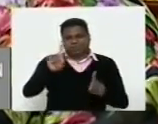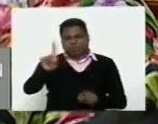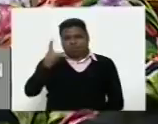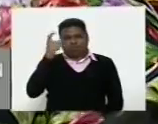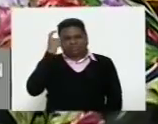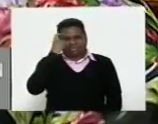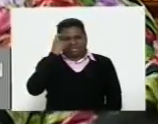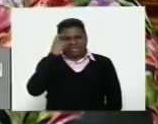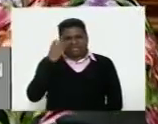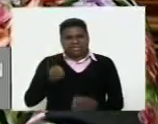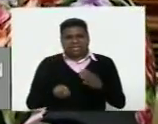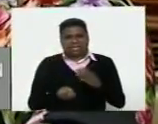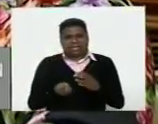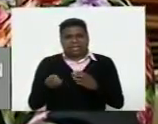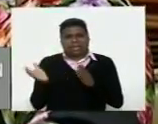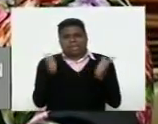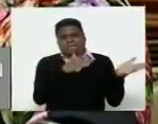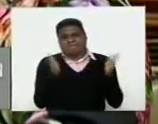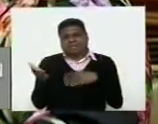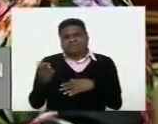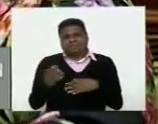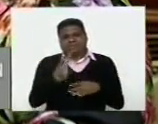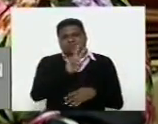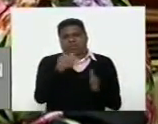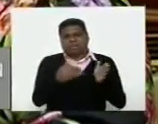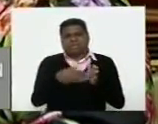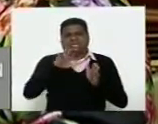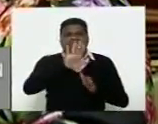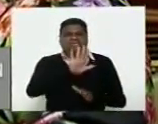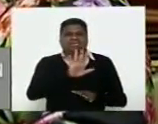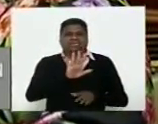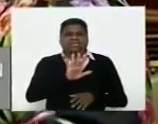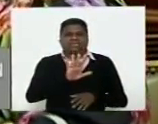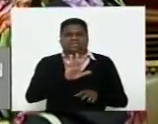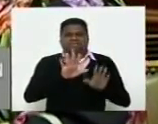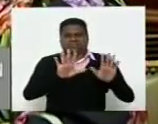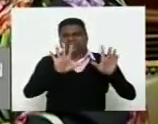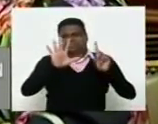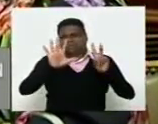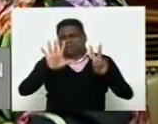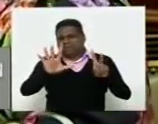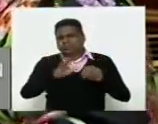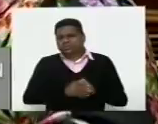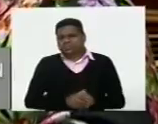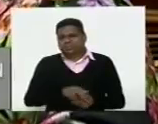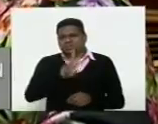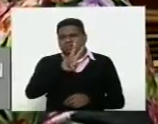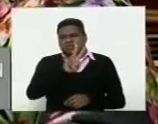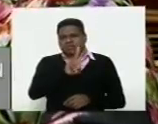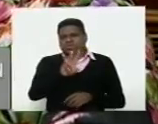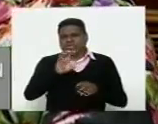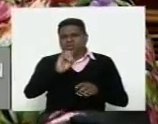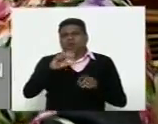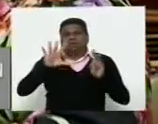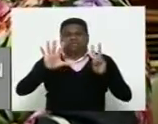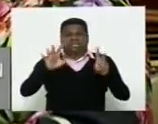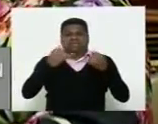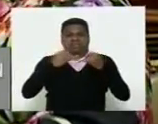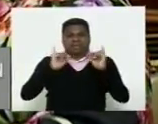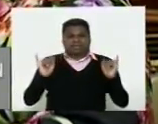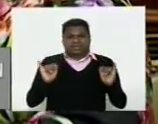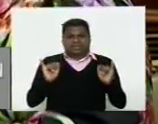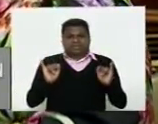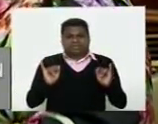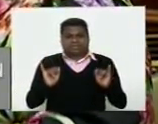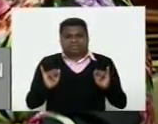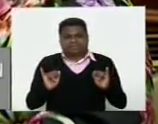del mes de marzo de 2018, año 207 de la Independencia, 159 de la